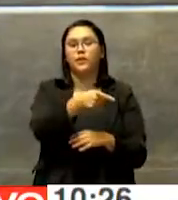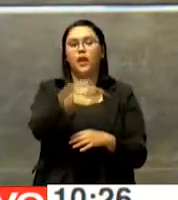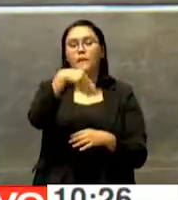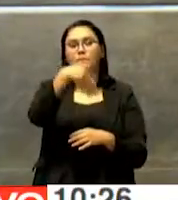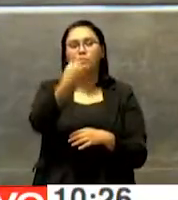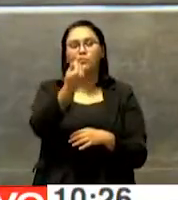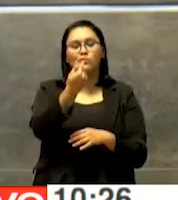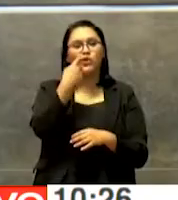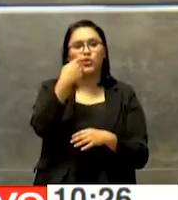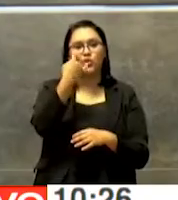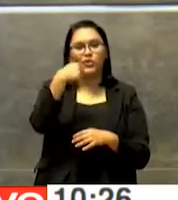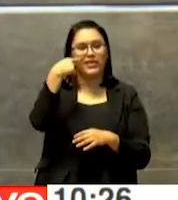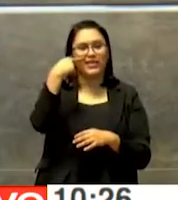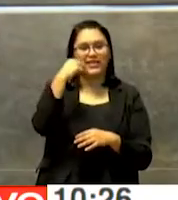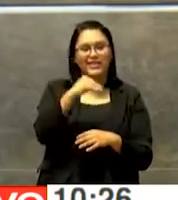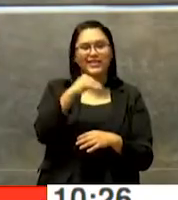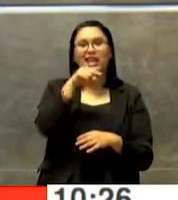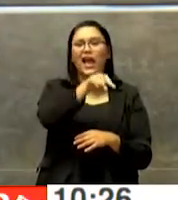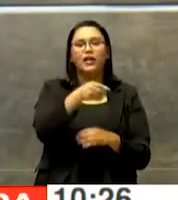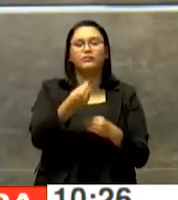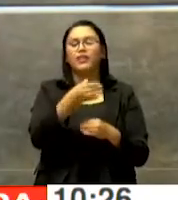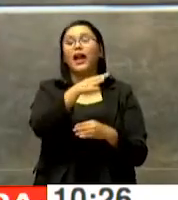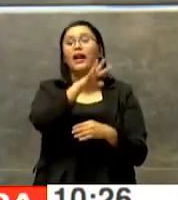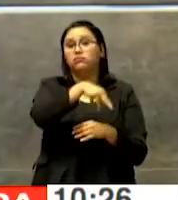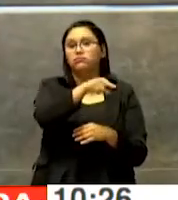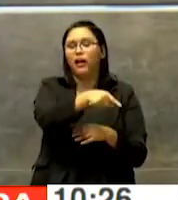representa la creación de un espacio inédito